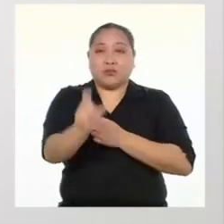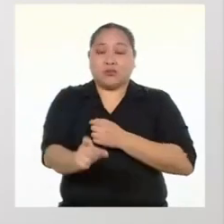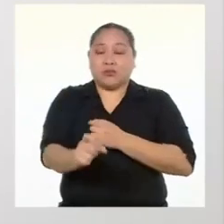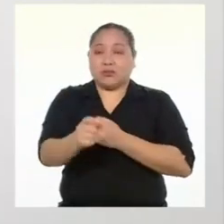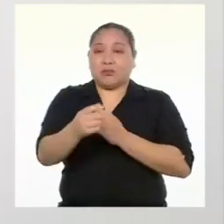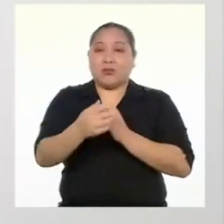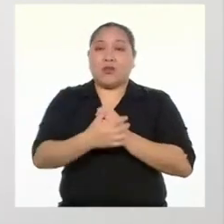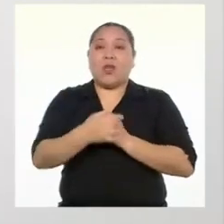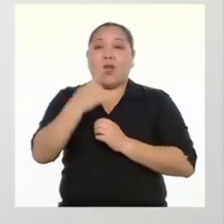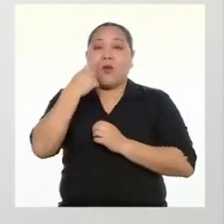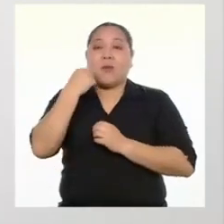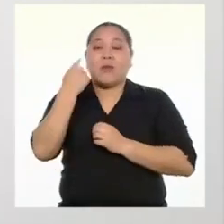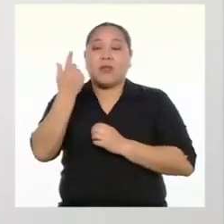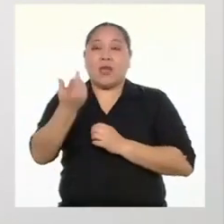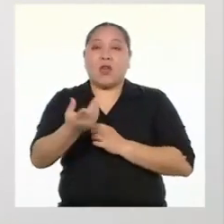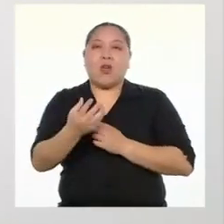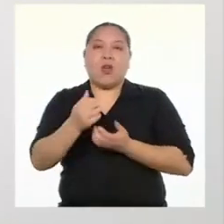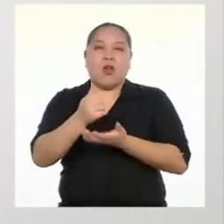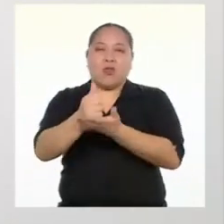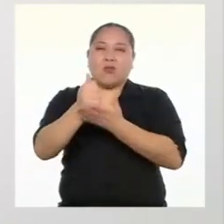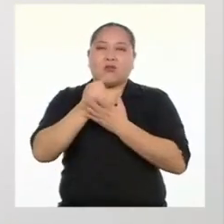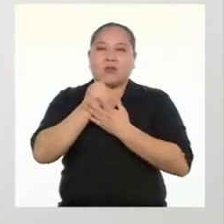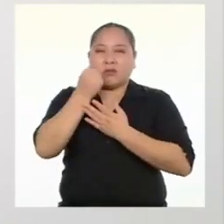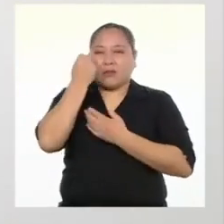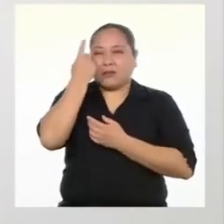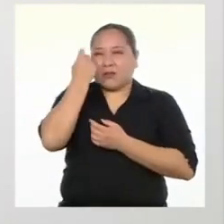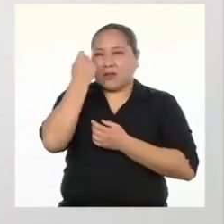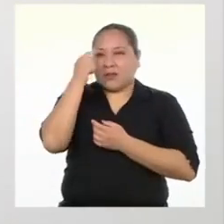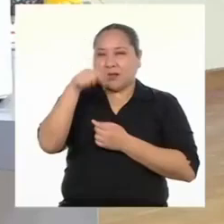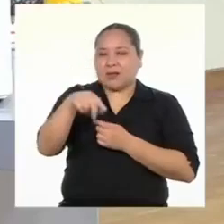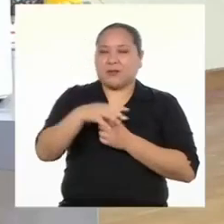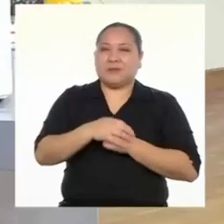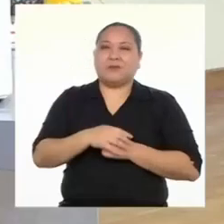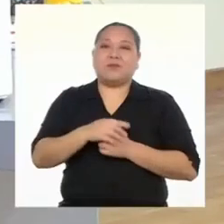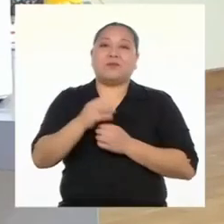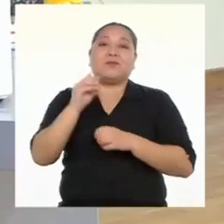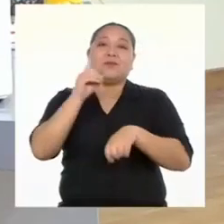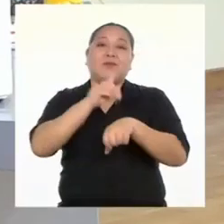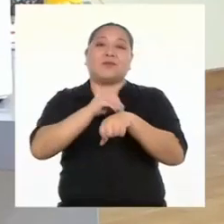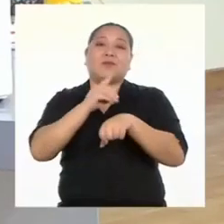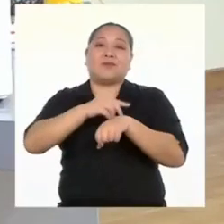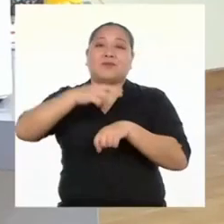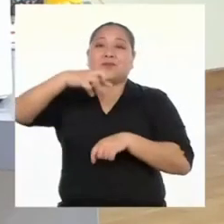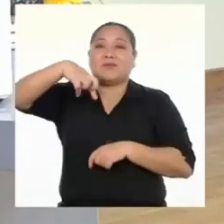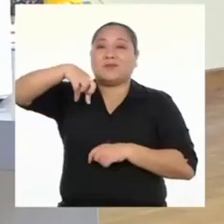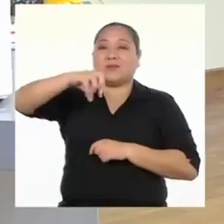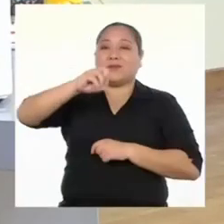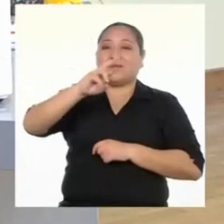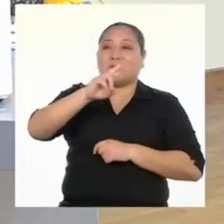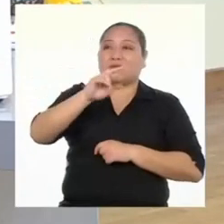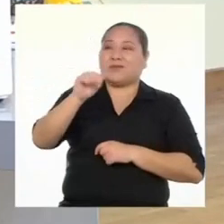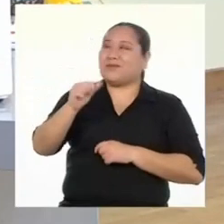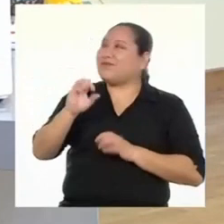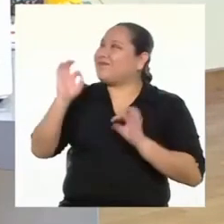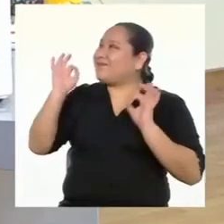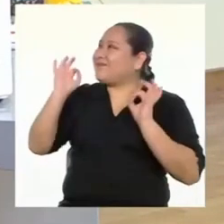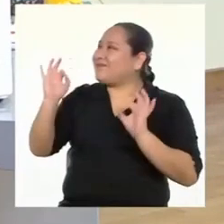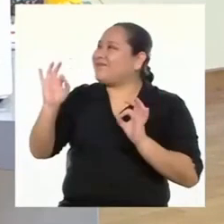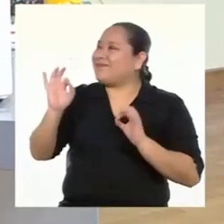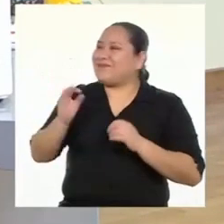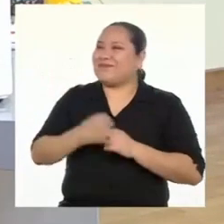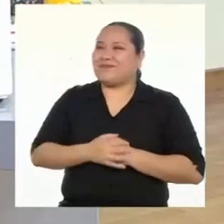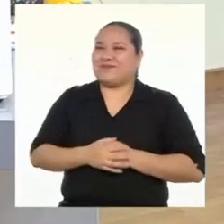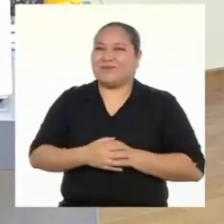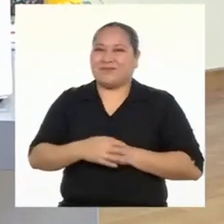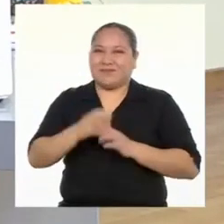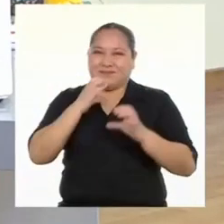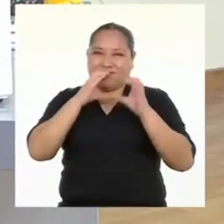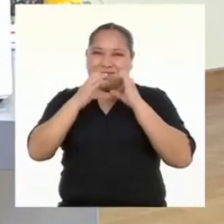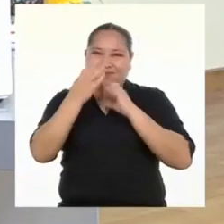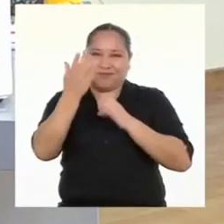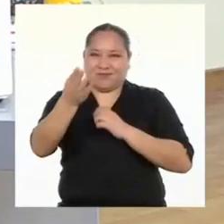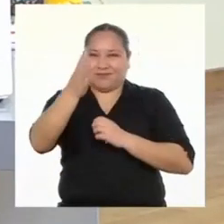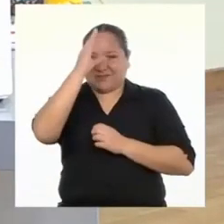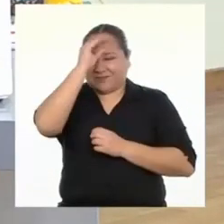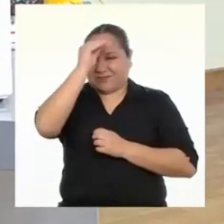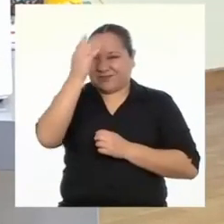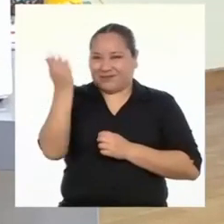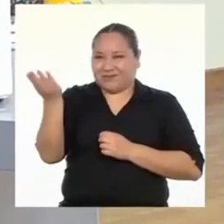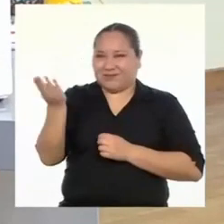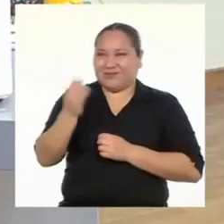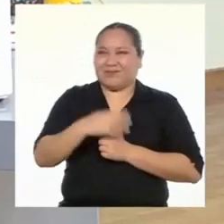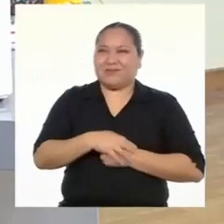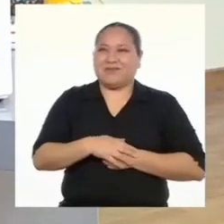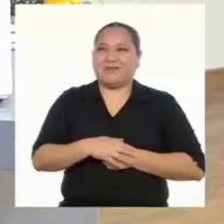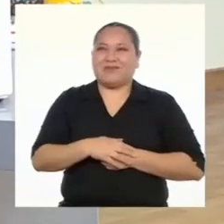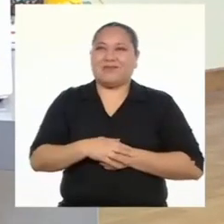más a comprender este tema. Hablemos con el doctor Porras. ¿En serio? ¡Estupendo! Hablemos con él, chicas y